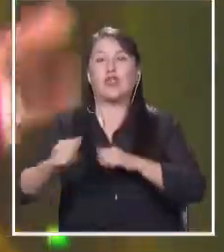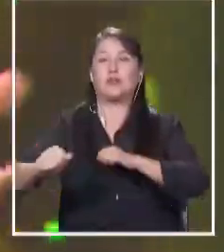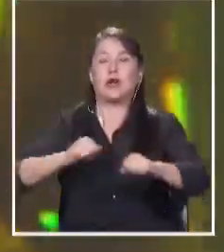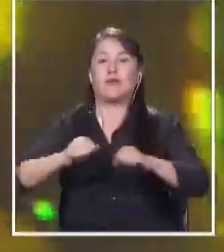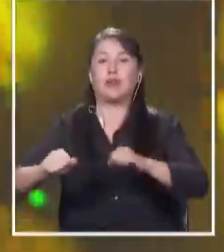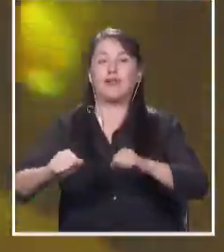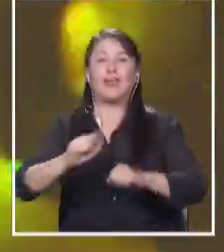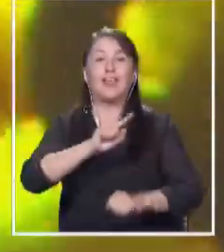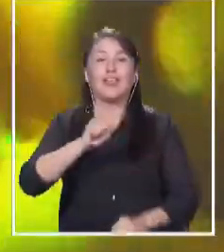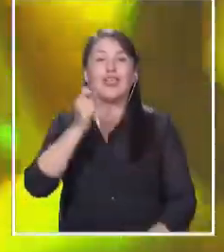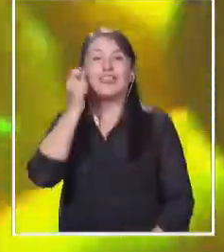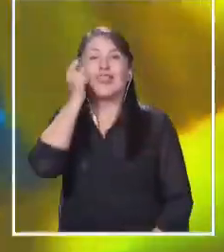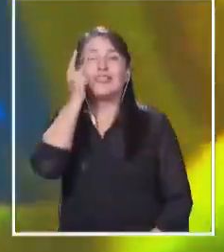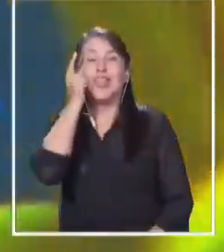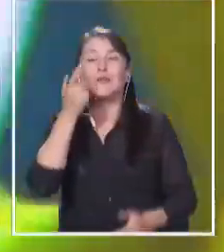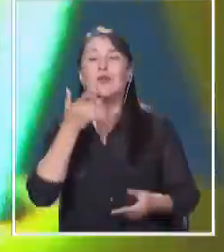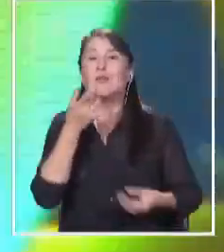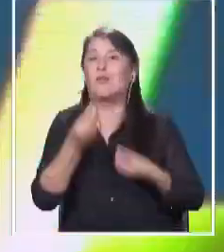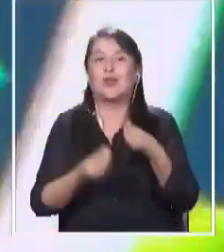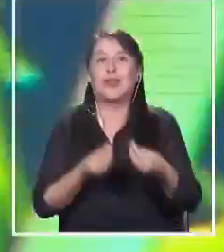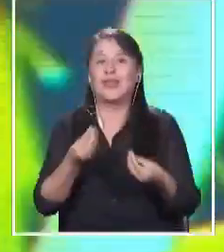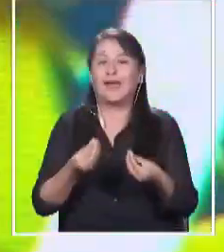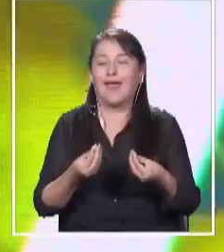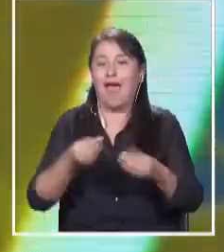hacen que ocurran.